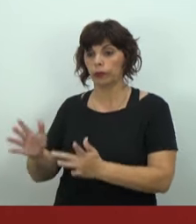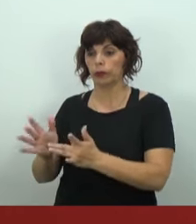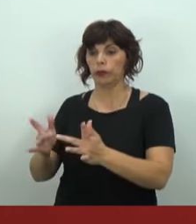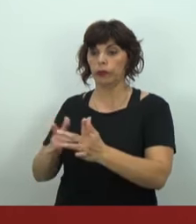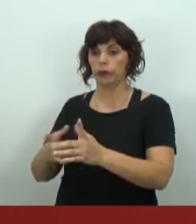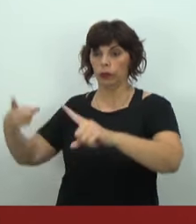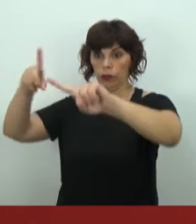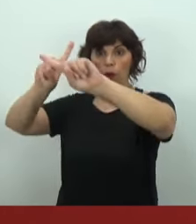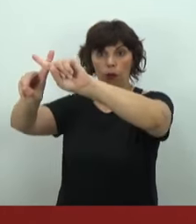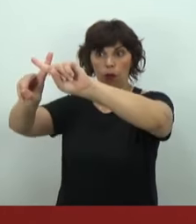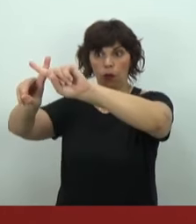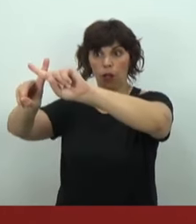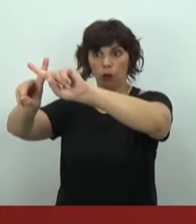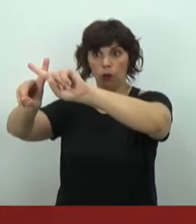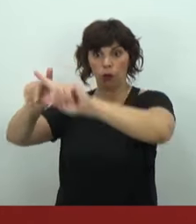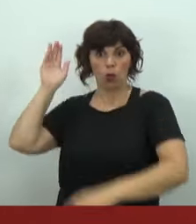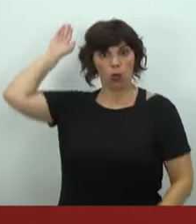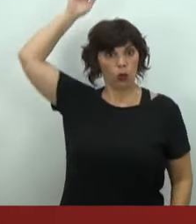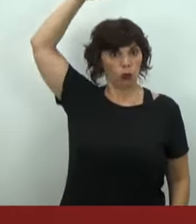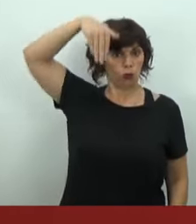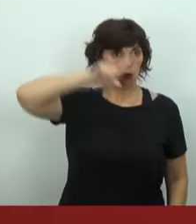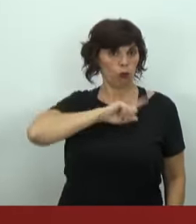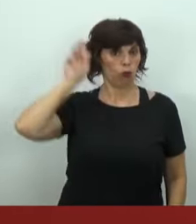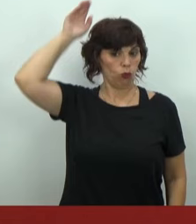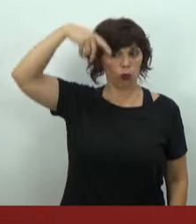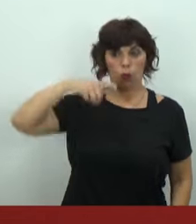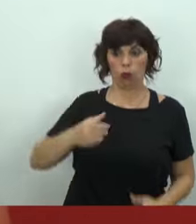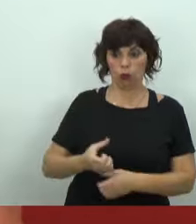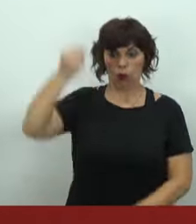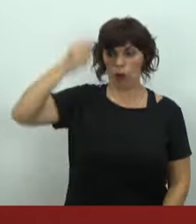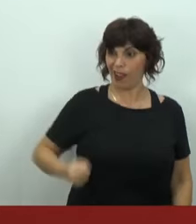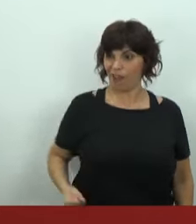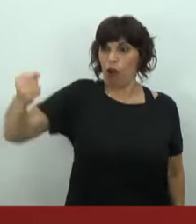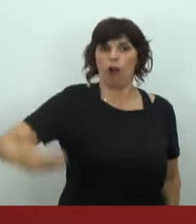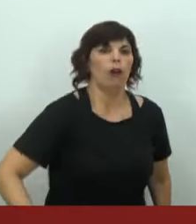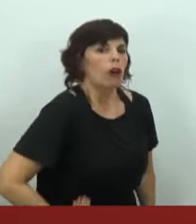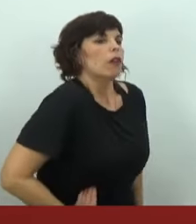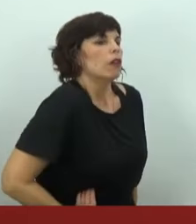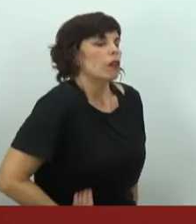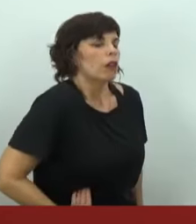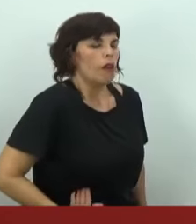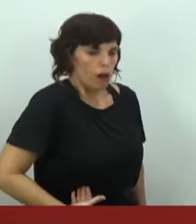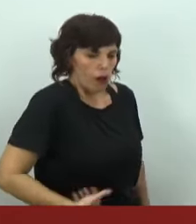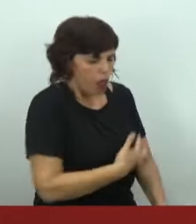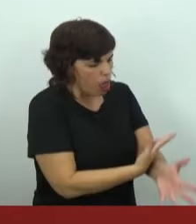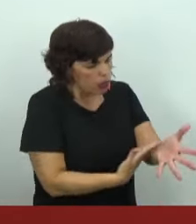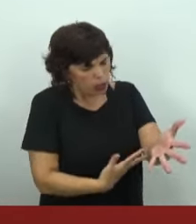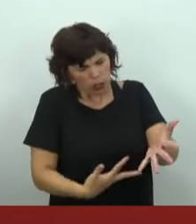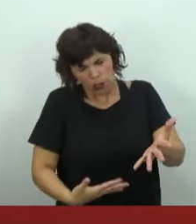cogió la lanza y la hincó a su lado. En total, 7 veces Jesucristo